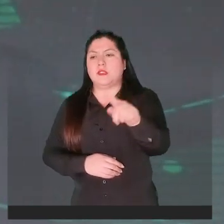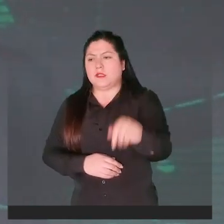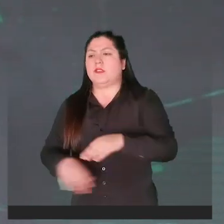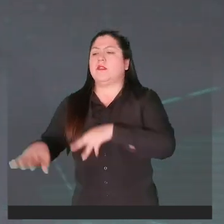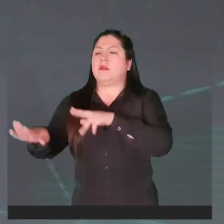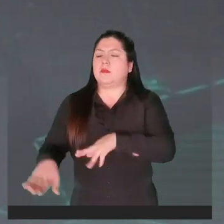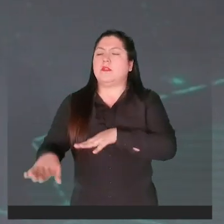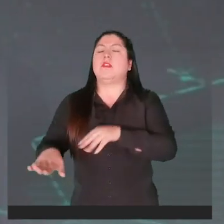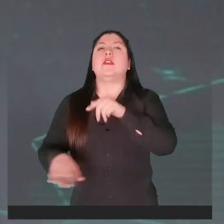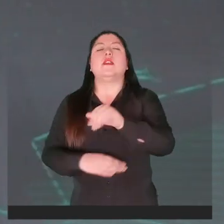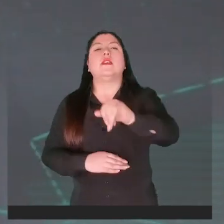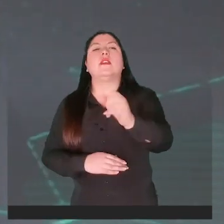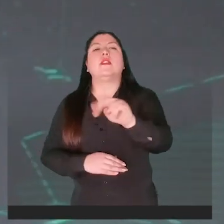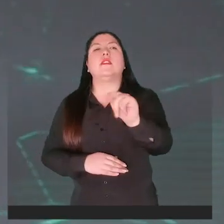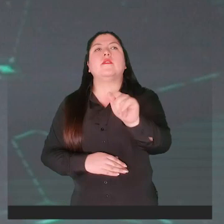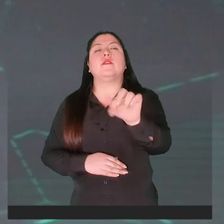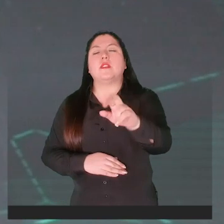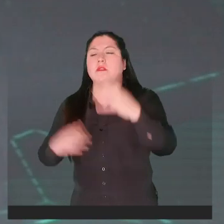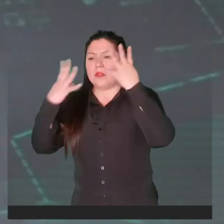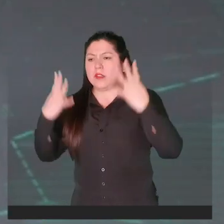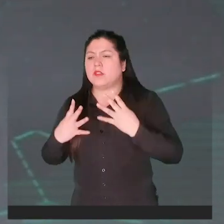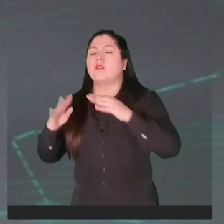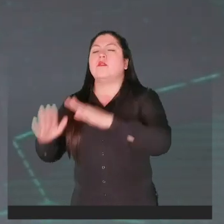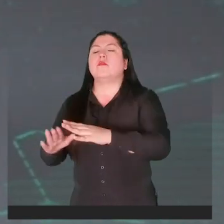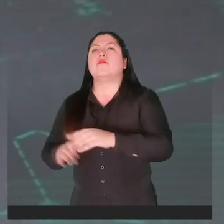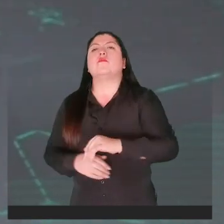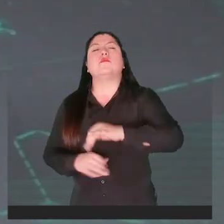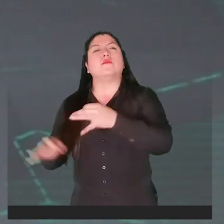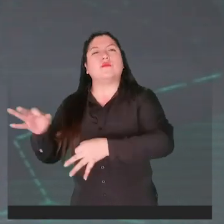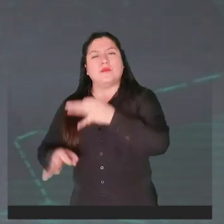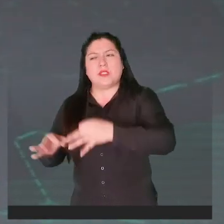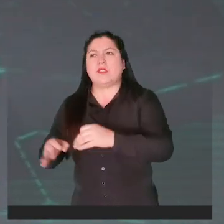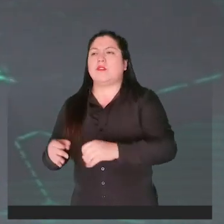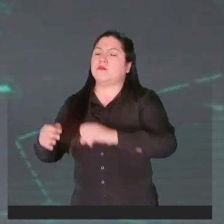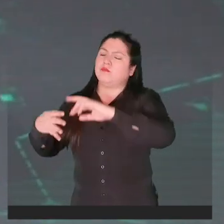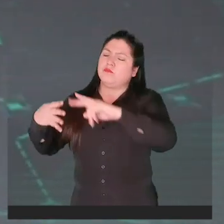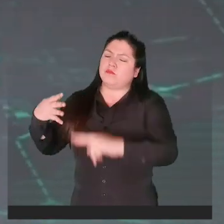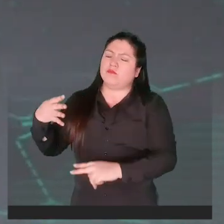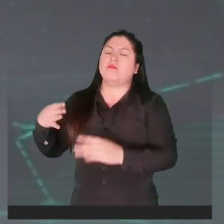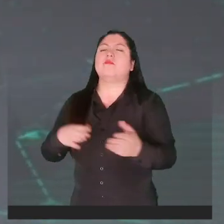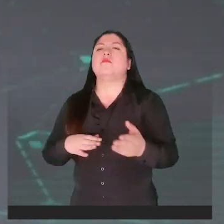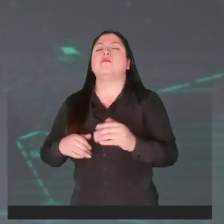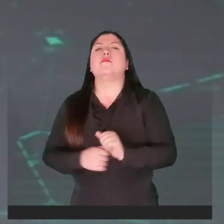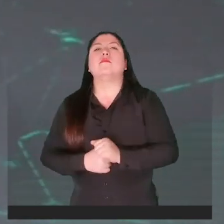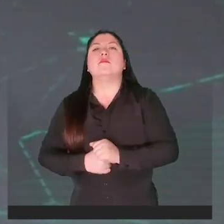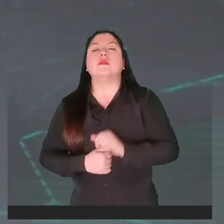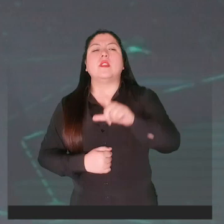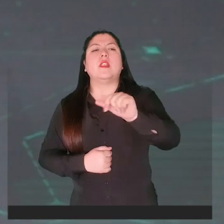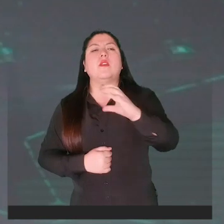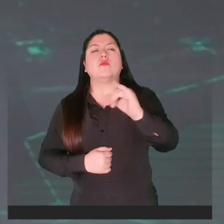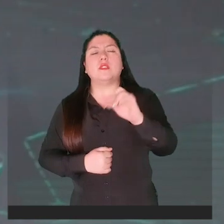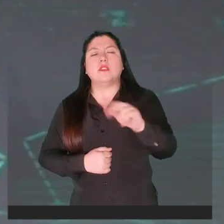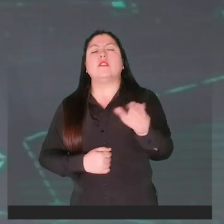Arias. Saludo también a los magistrados del Consejo Electoral, al doctor Lacutir, al doctor Contreras, al doctor Almanza,